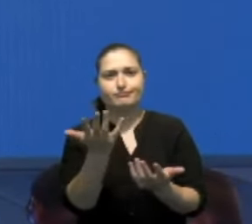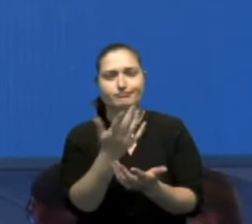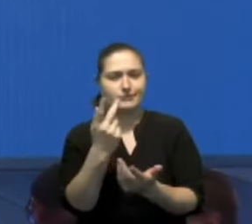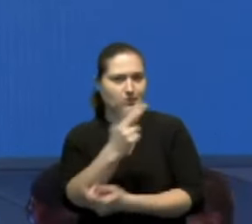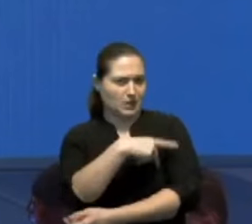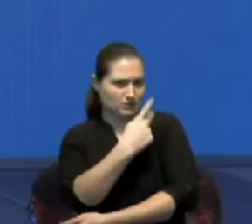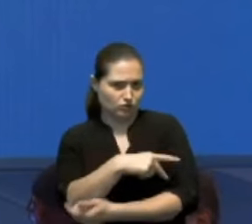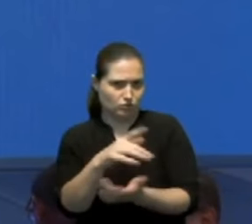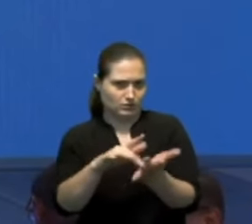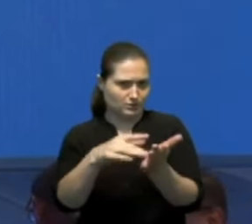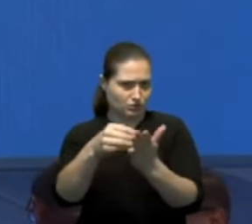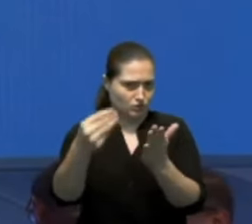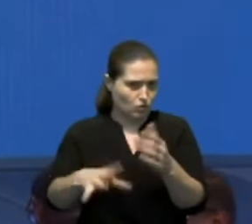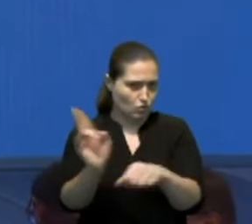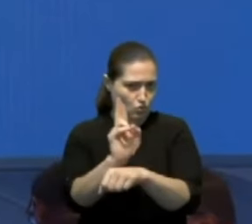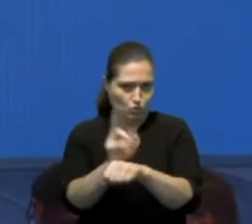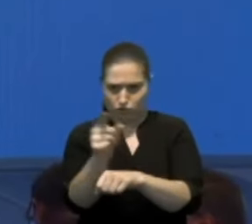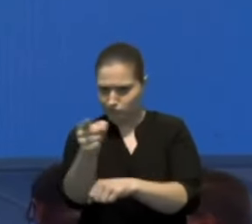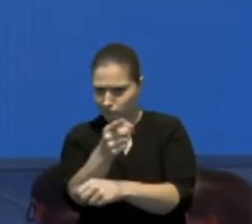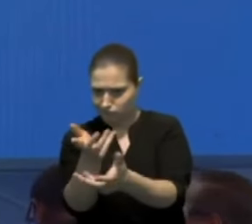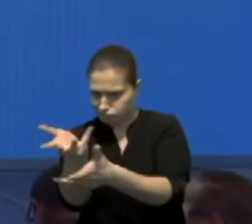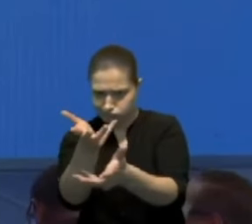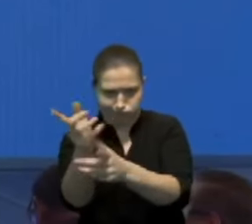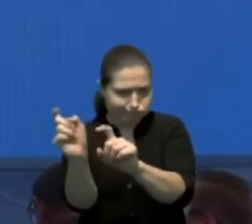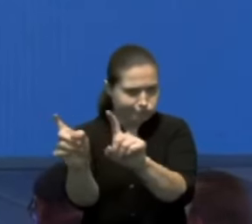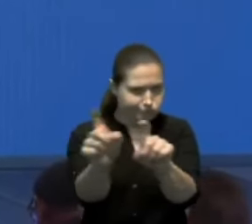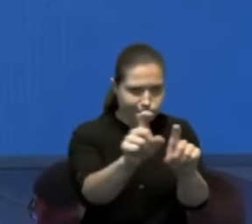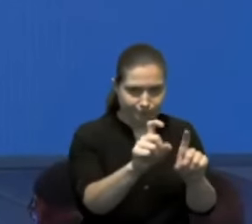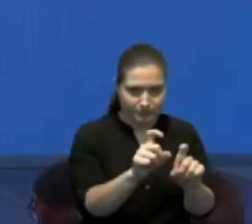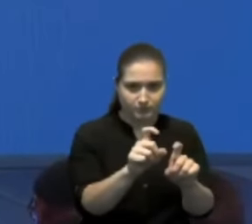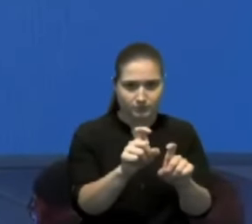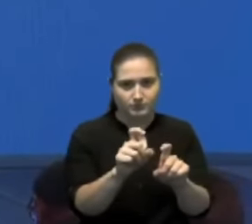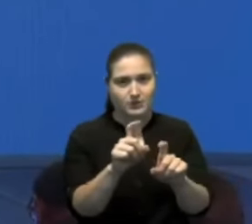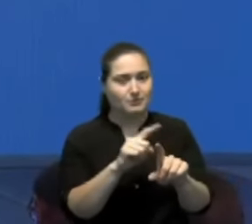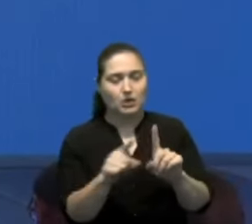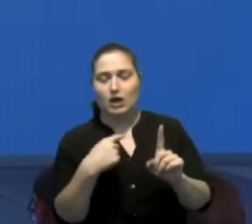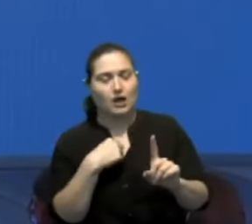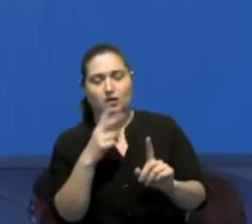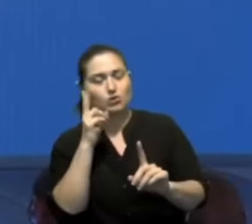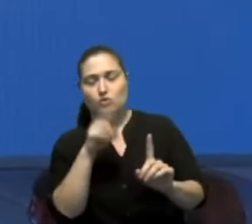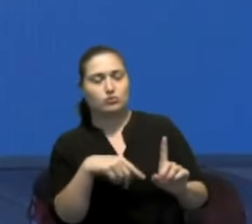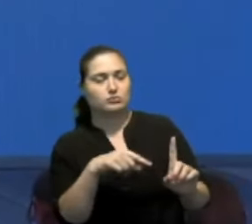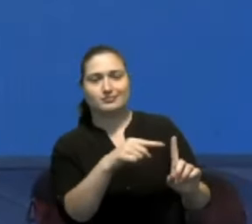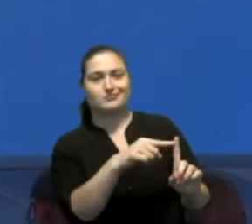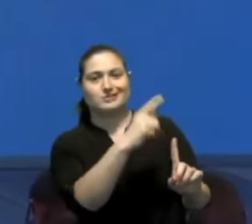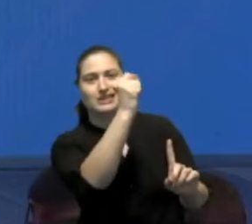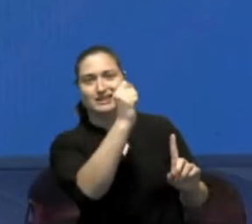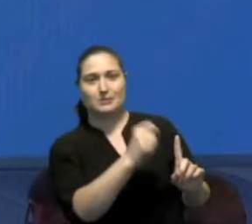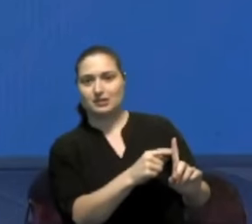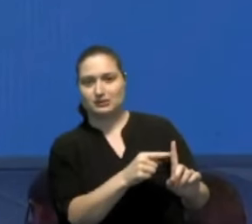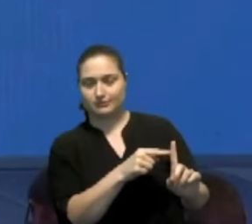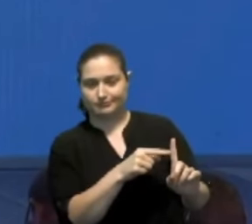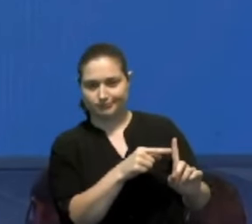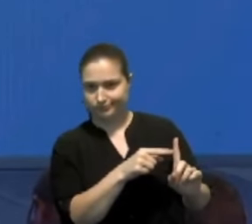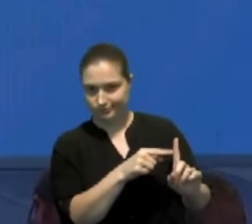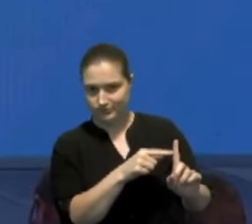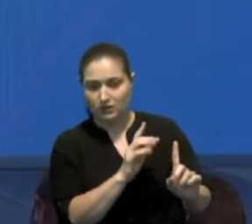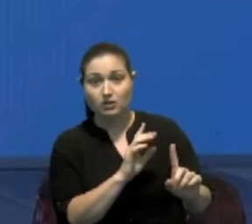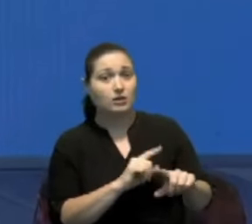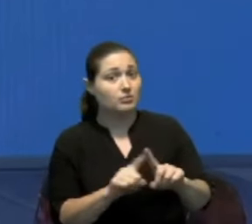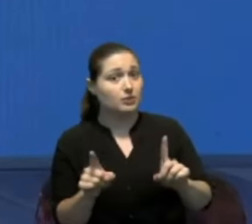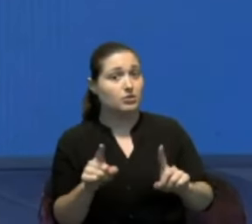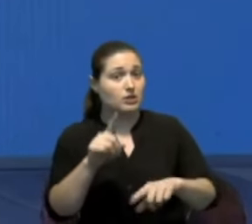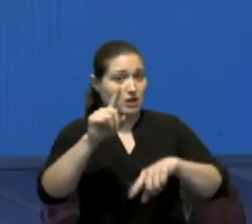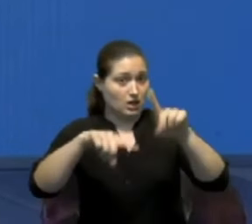de alto costo y y sucede también repito no es este caso que no lo conozco que muchas veces los médicos les daban una